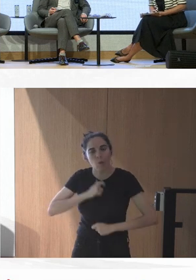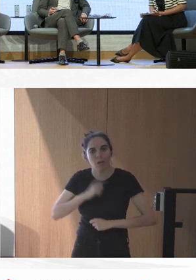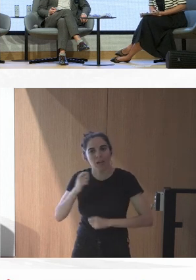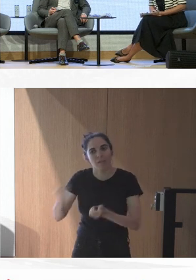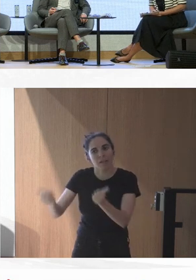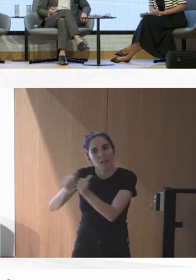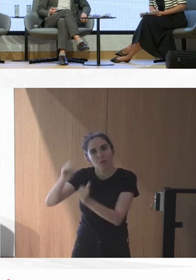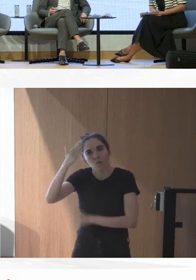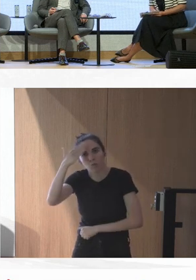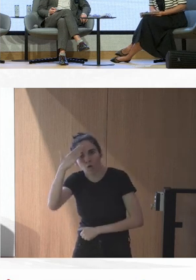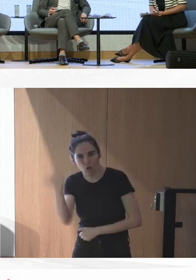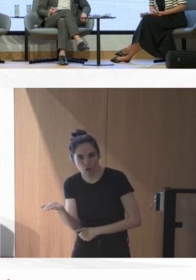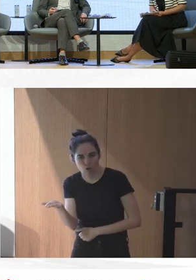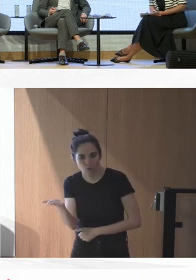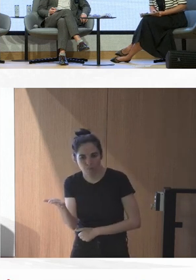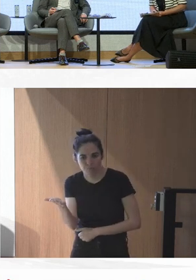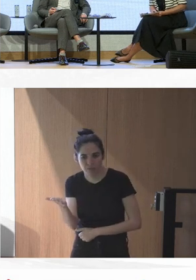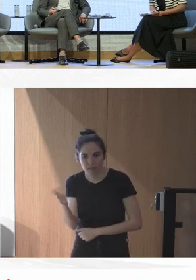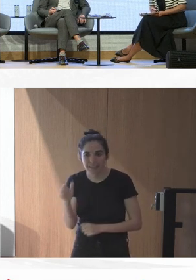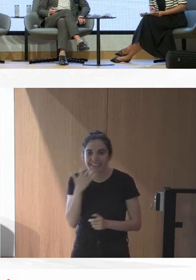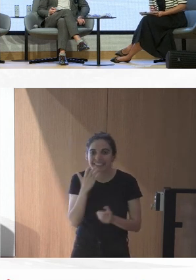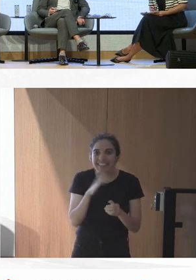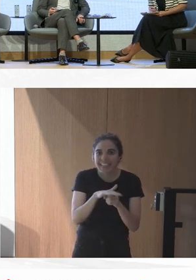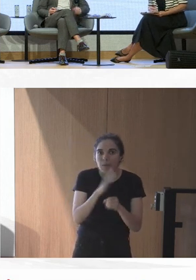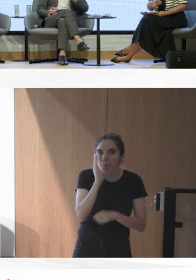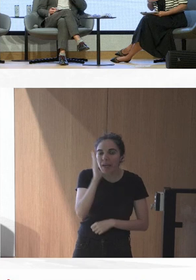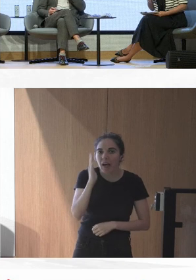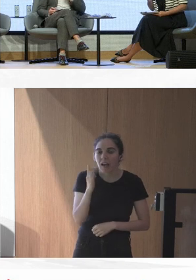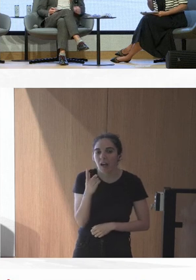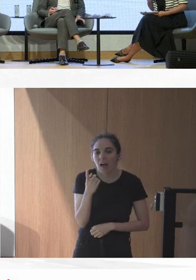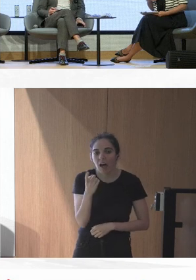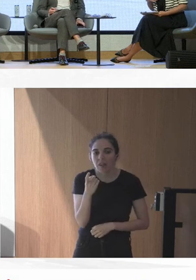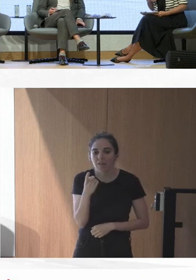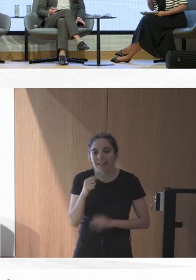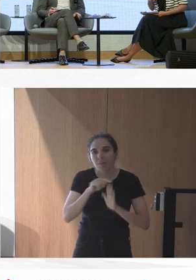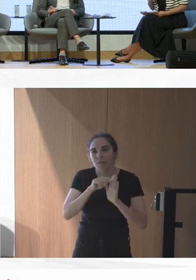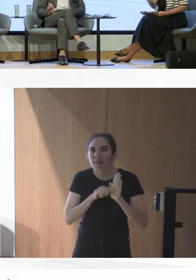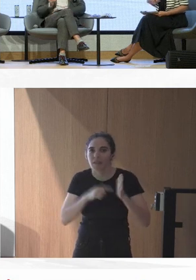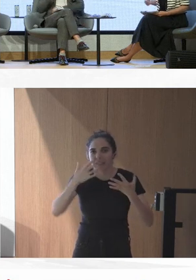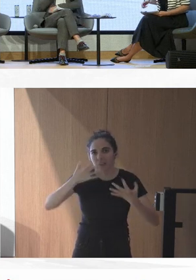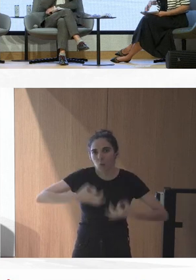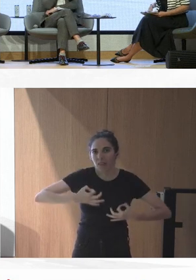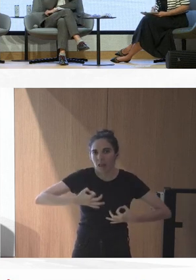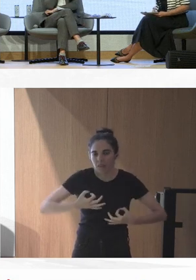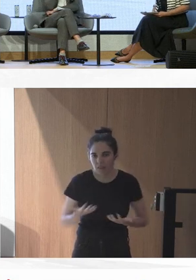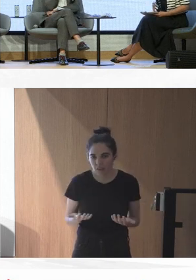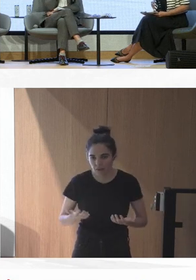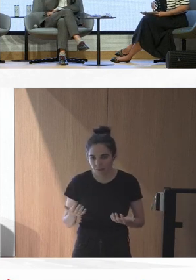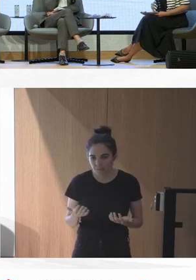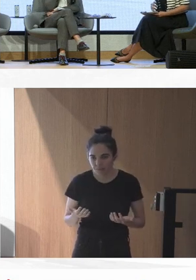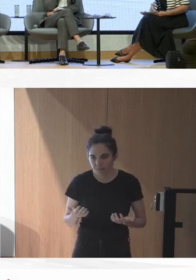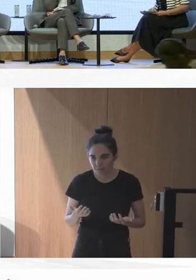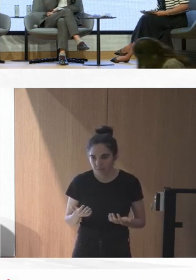o una tutriz y en el ámbito penal imponer una medida de seguridad. Entonces, ¿cómo,